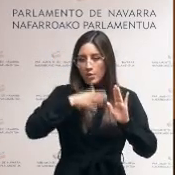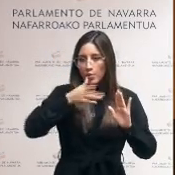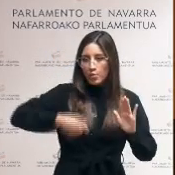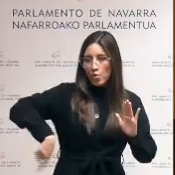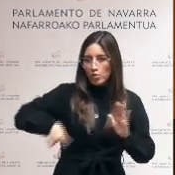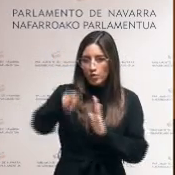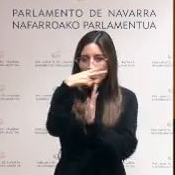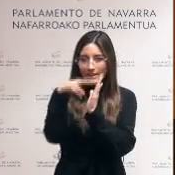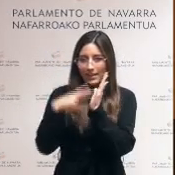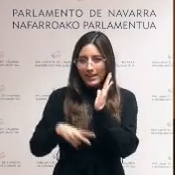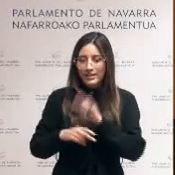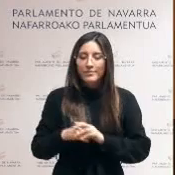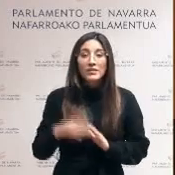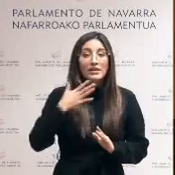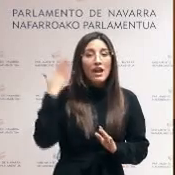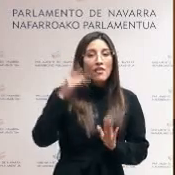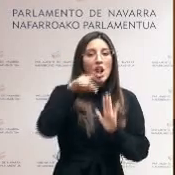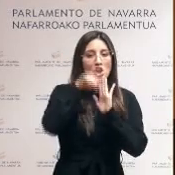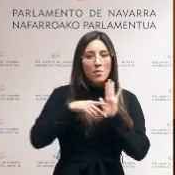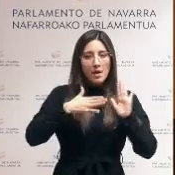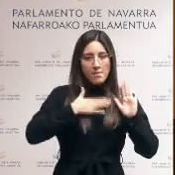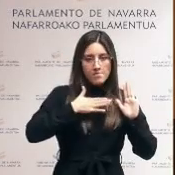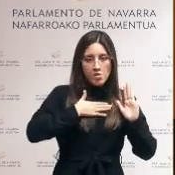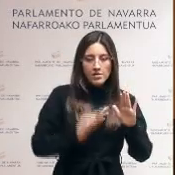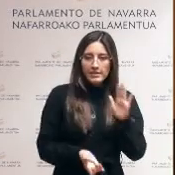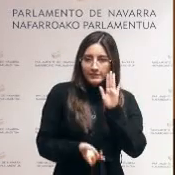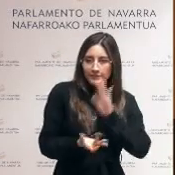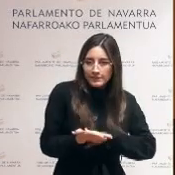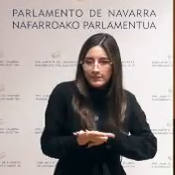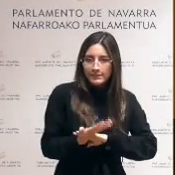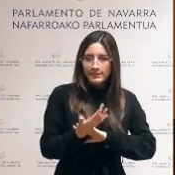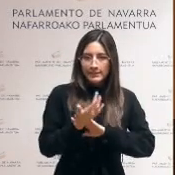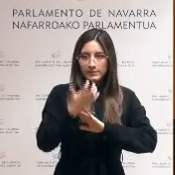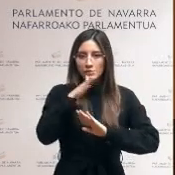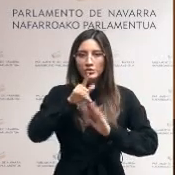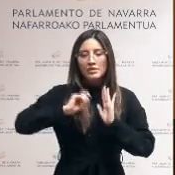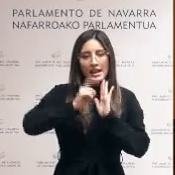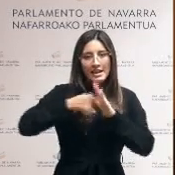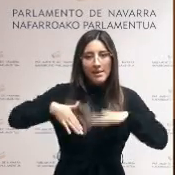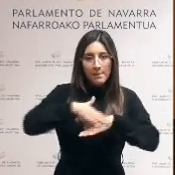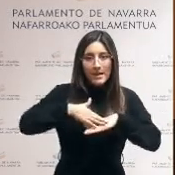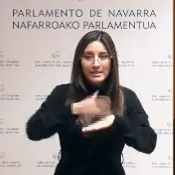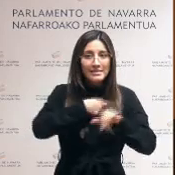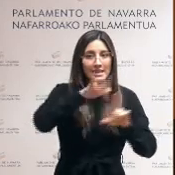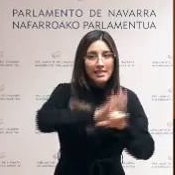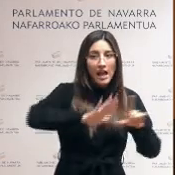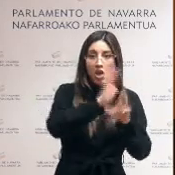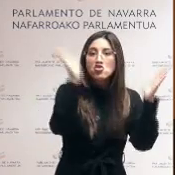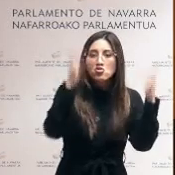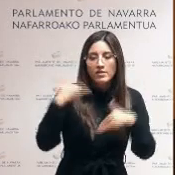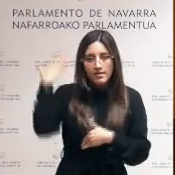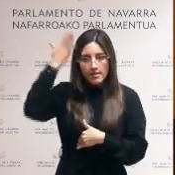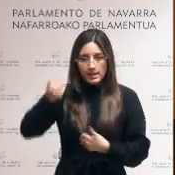podrá dictar normas propias en materias en las que no hay una legislación básica estatal. ¿Y qué tenemos